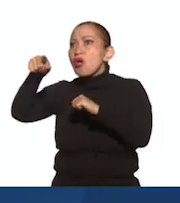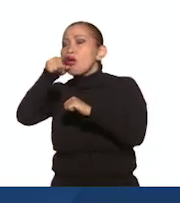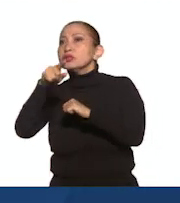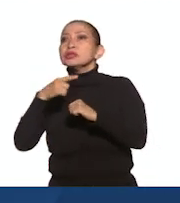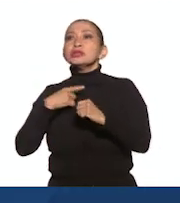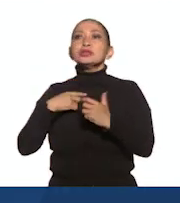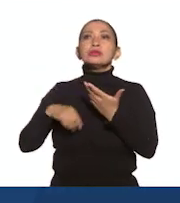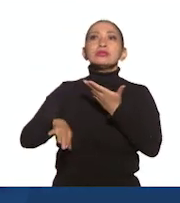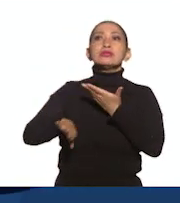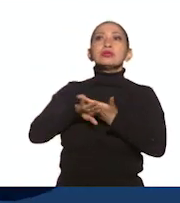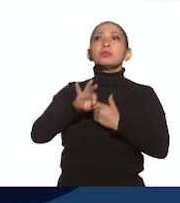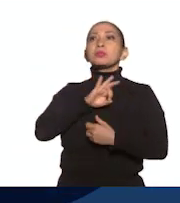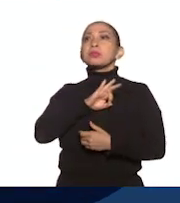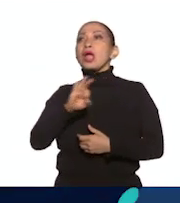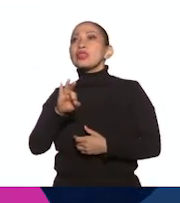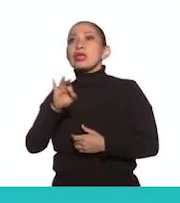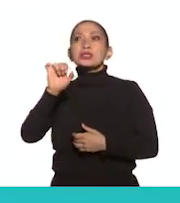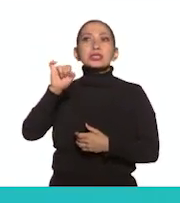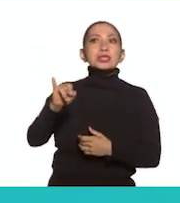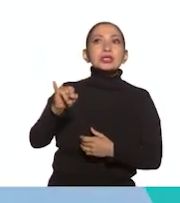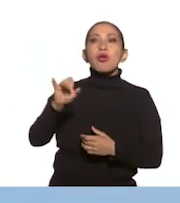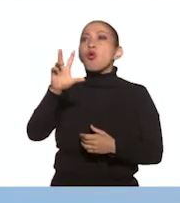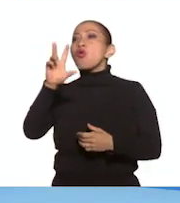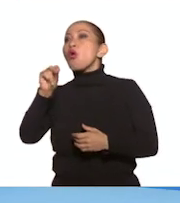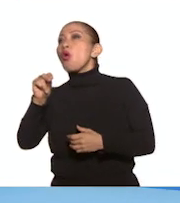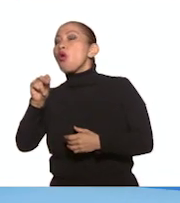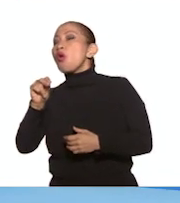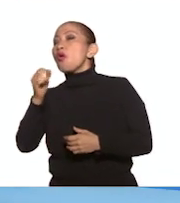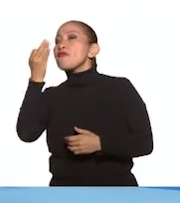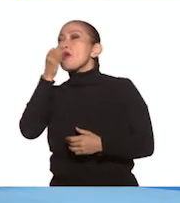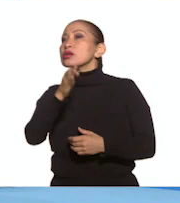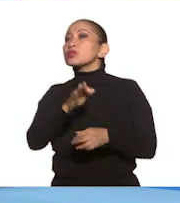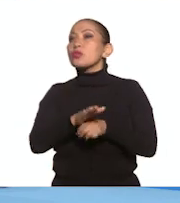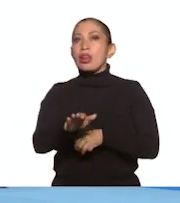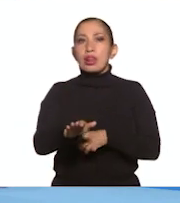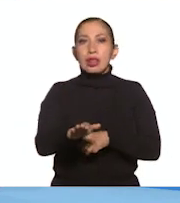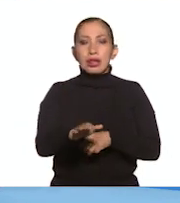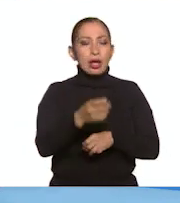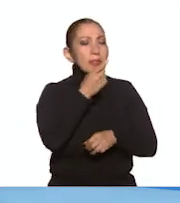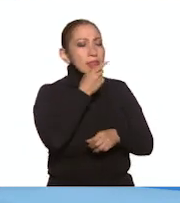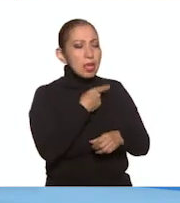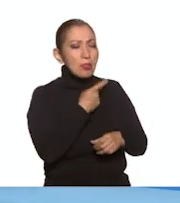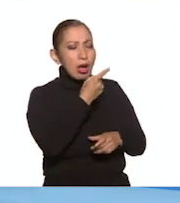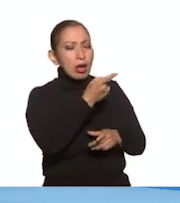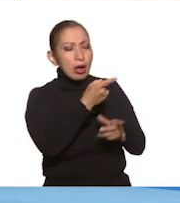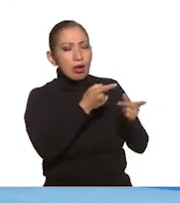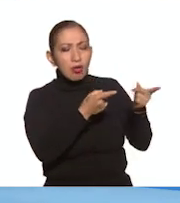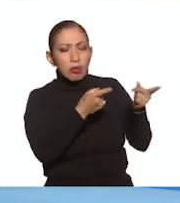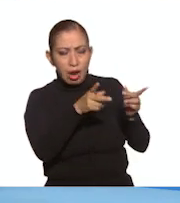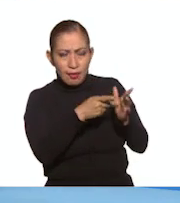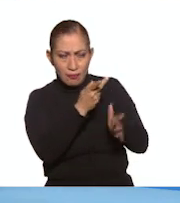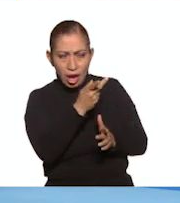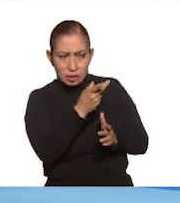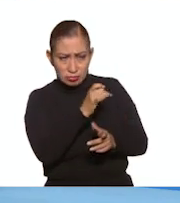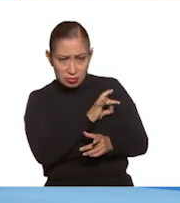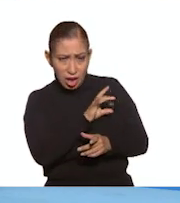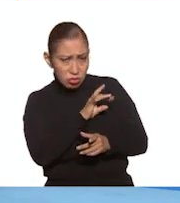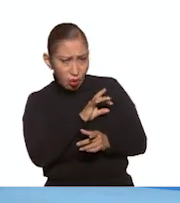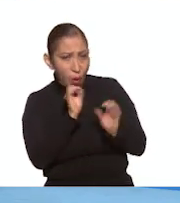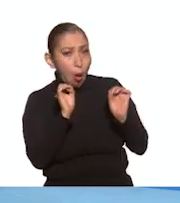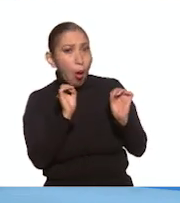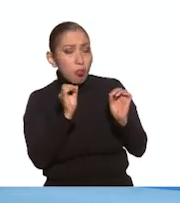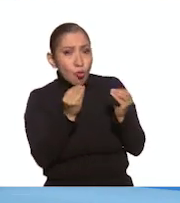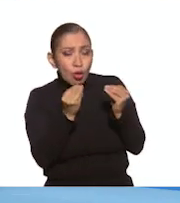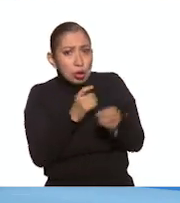¿Real o no? Muy bien, a ver, cuéntame. ¿Alguna vez has sentido miedo o